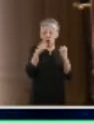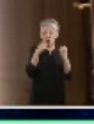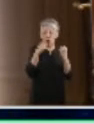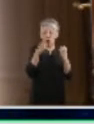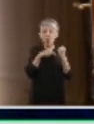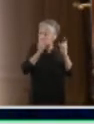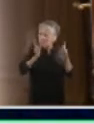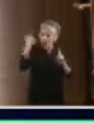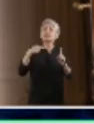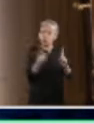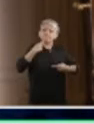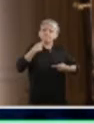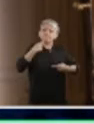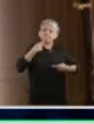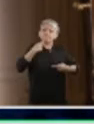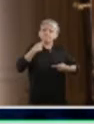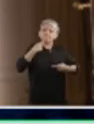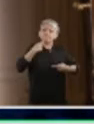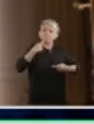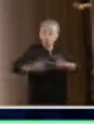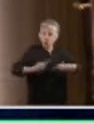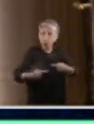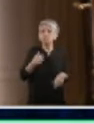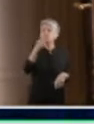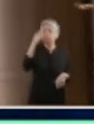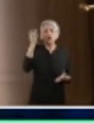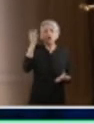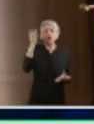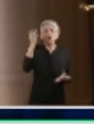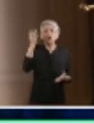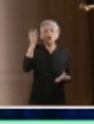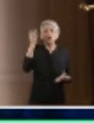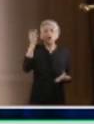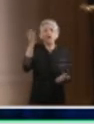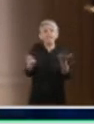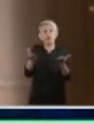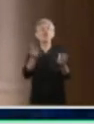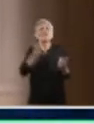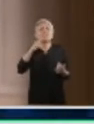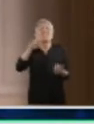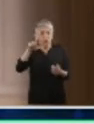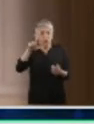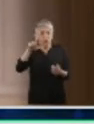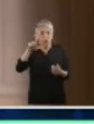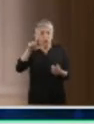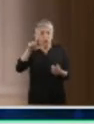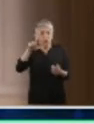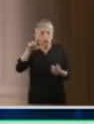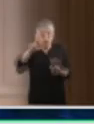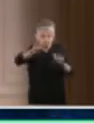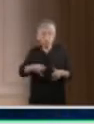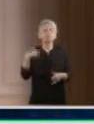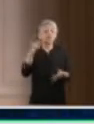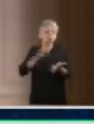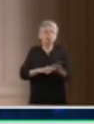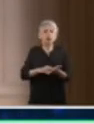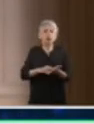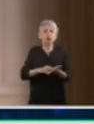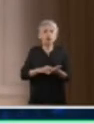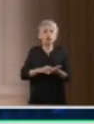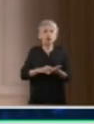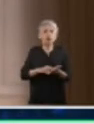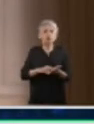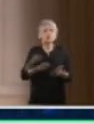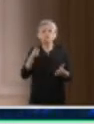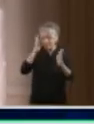dice en la jerga, tiene calle, conoce. Sí. Vivió en el Chaco, vivió en Tacopozo, o sea